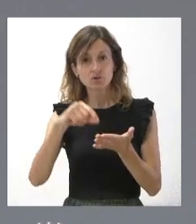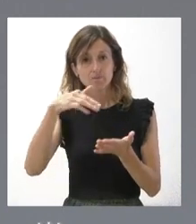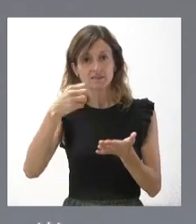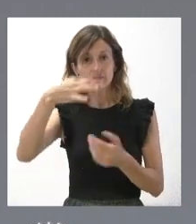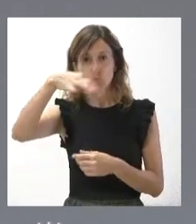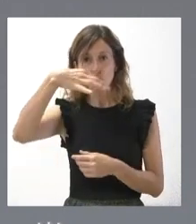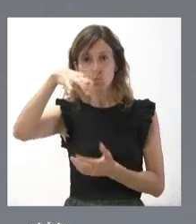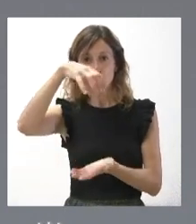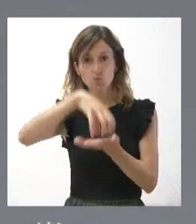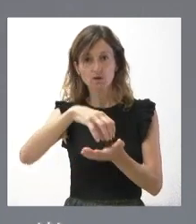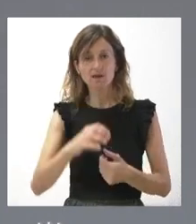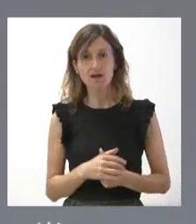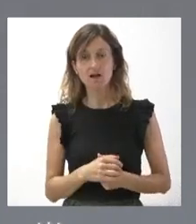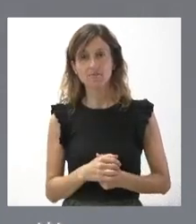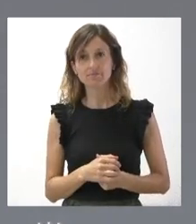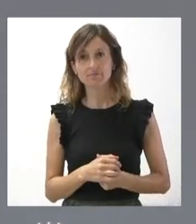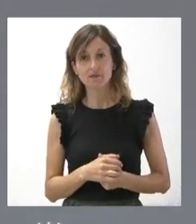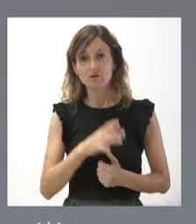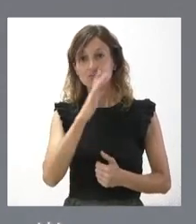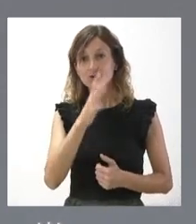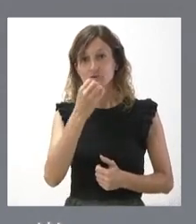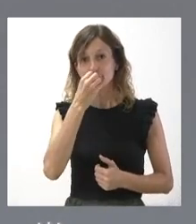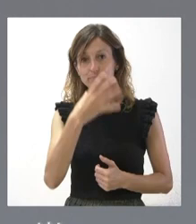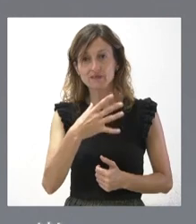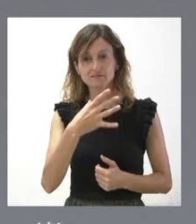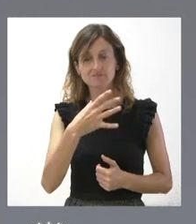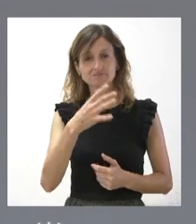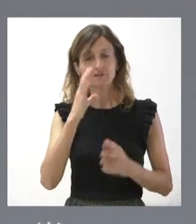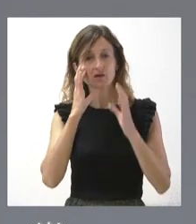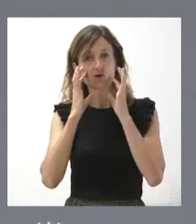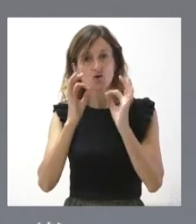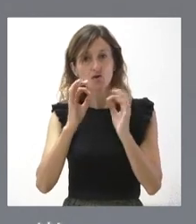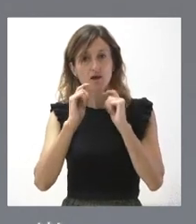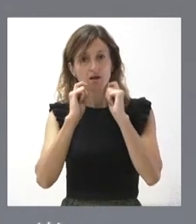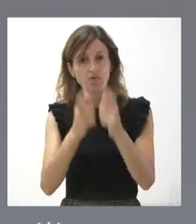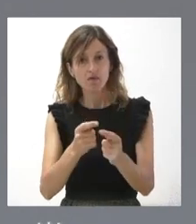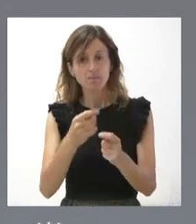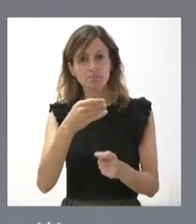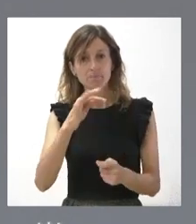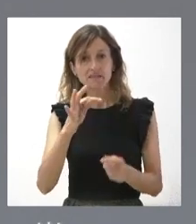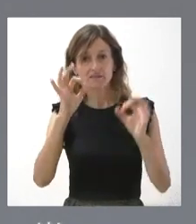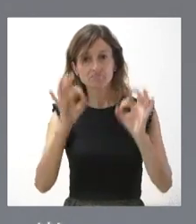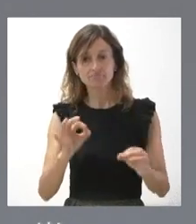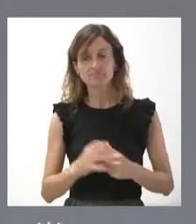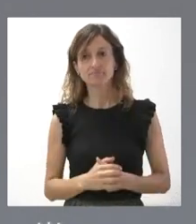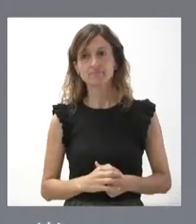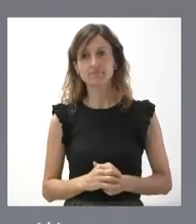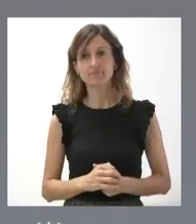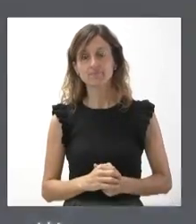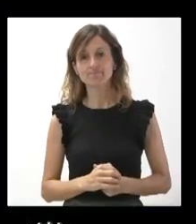De manera que esto es un bien absolutamente, es una declaración absolutamente incontrovertible.